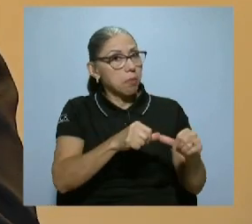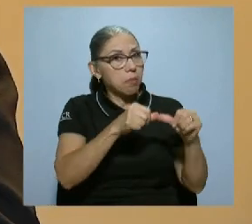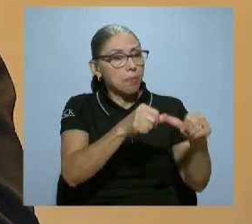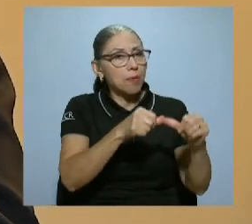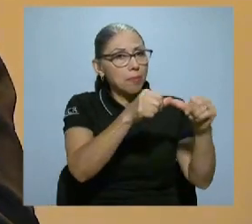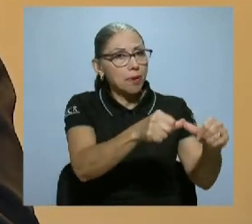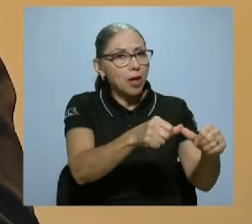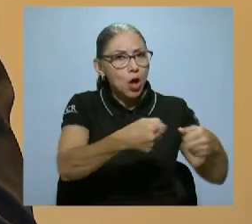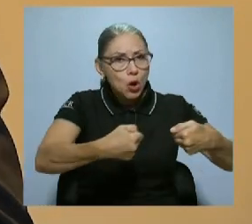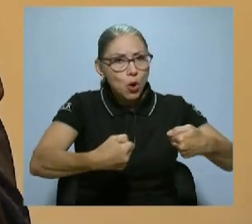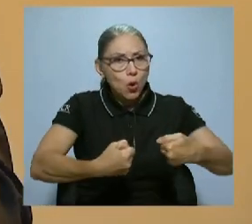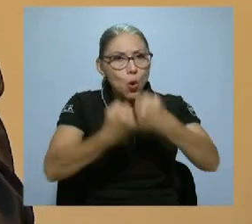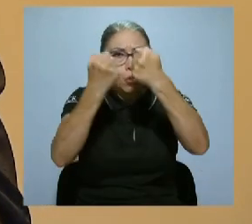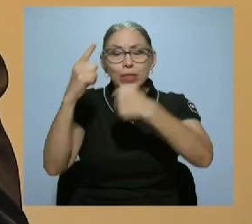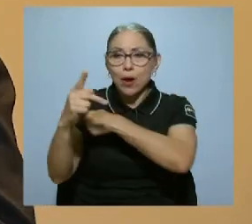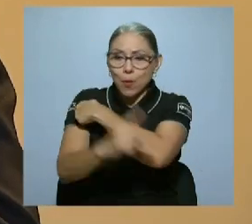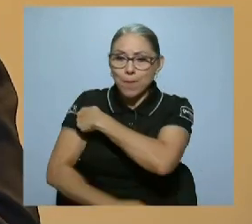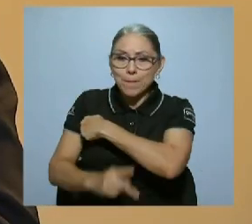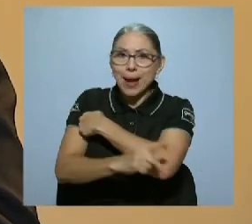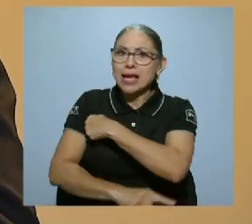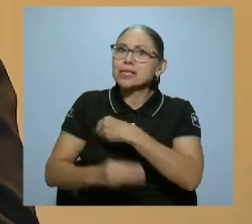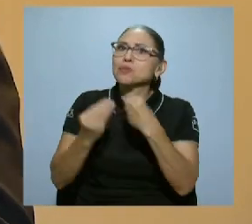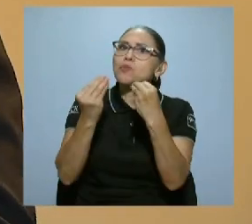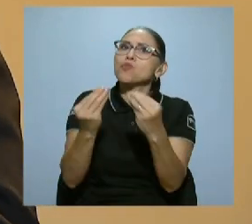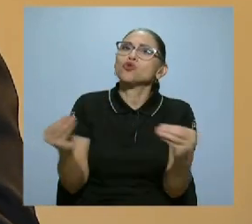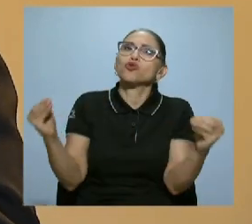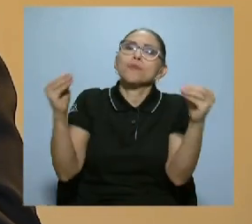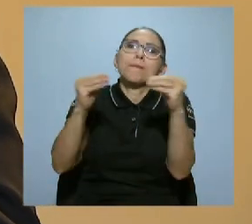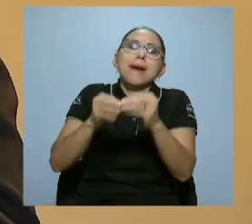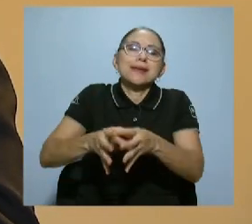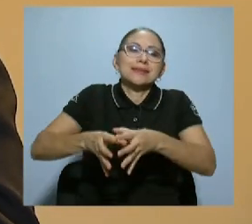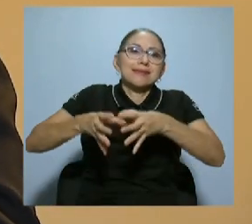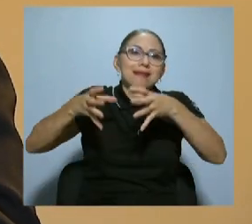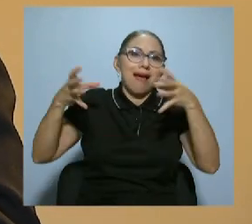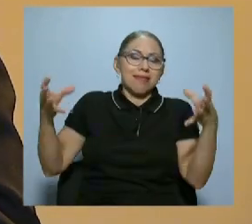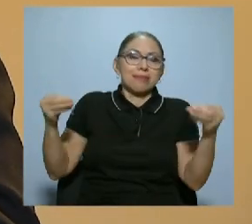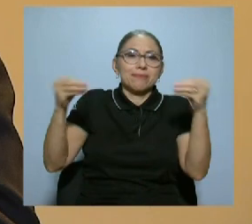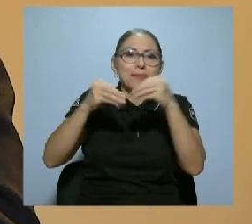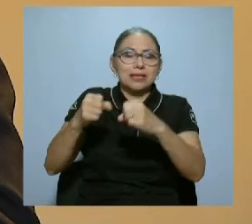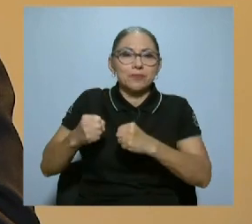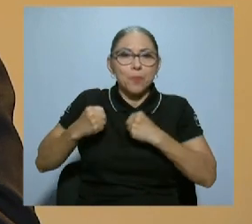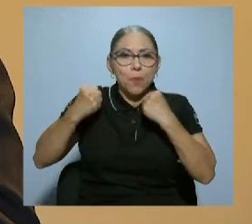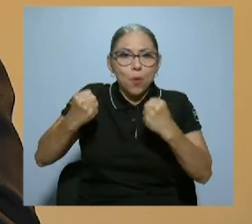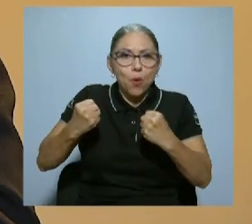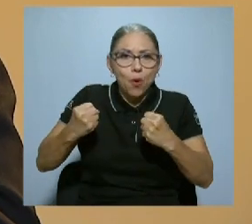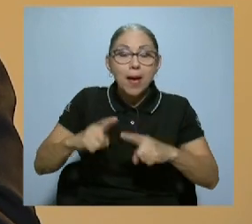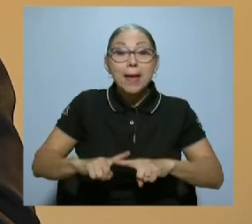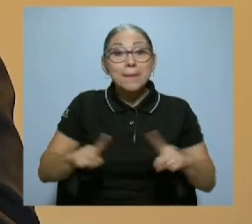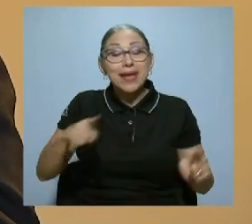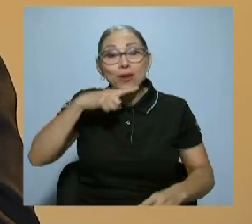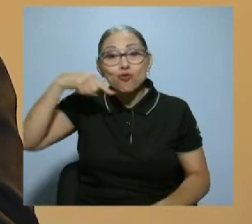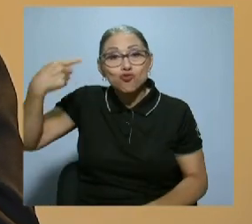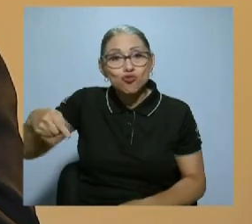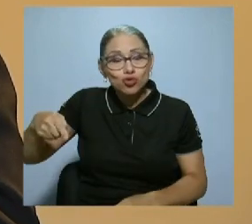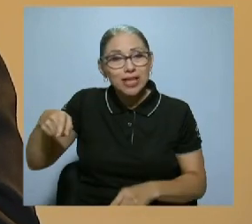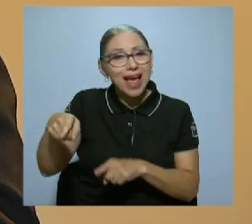es inmensamente más grande en todos los sentidos e inmensamente más poderoso, pero Rusia no